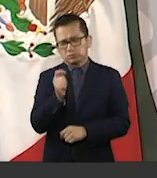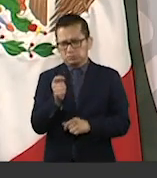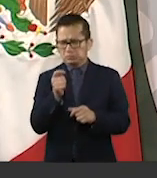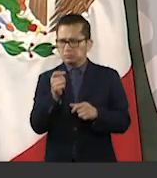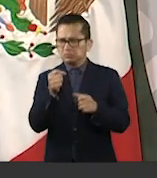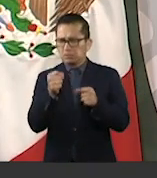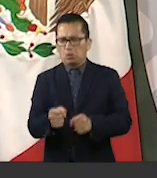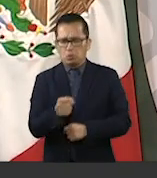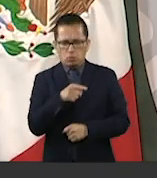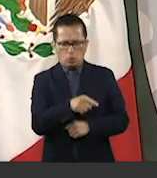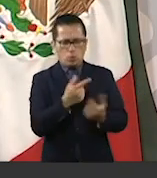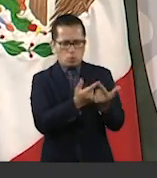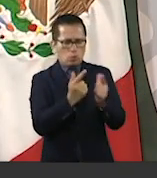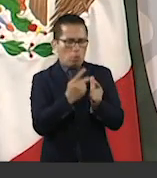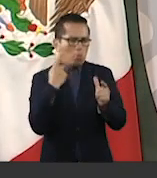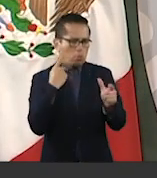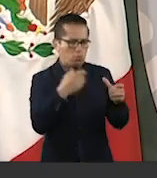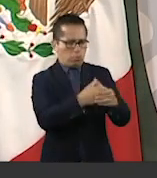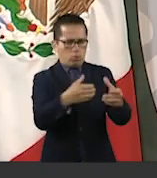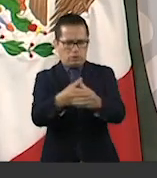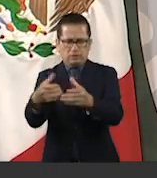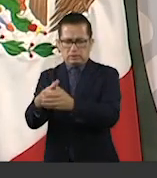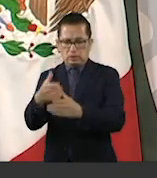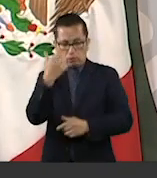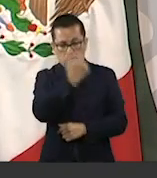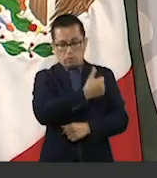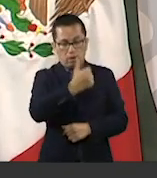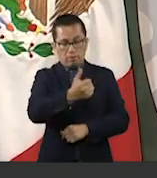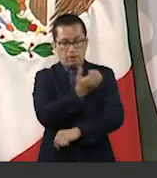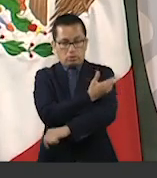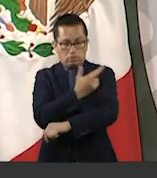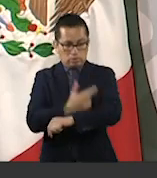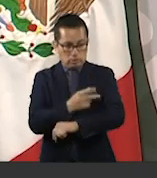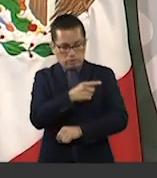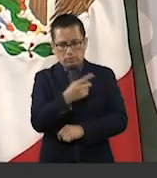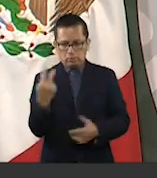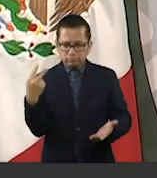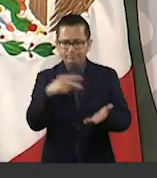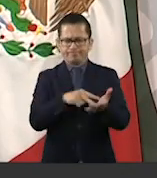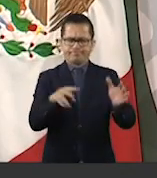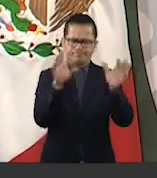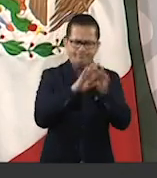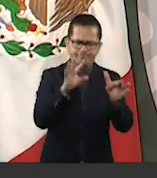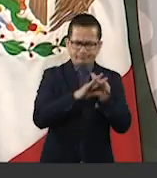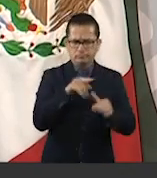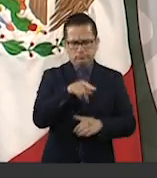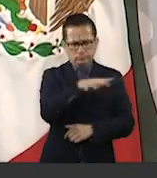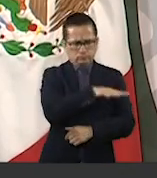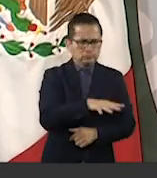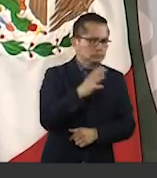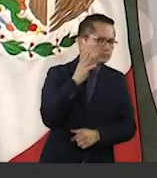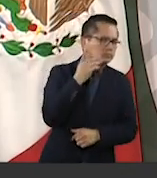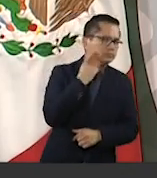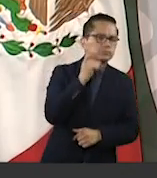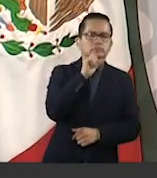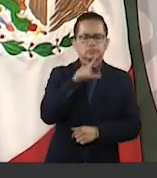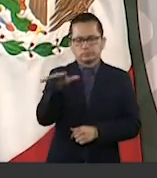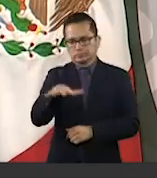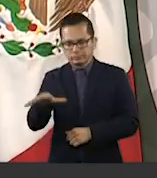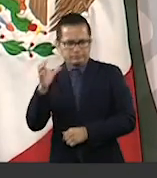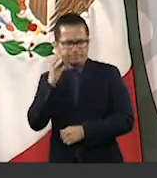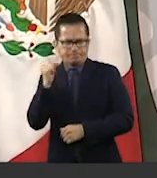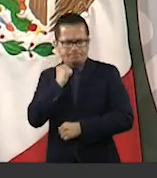posicionamiento cada uno de los coordinadores de los grupos parlamentarios por parte del senado de la república Y por parte de